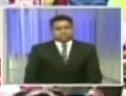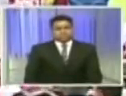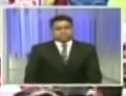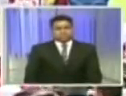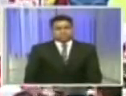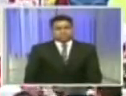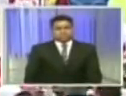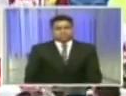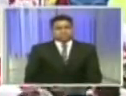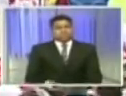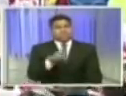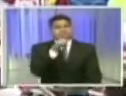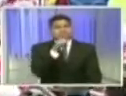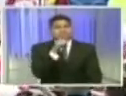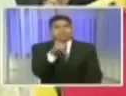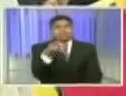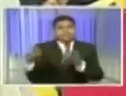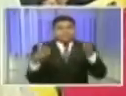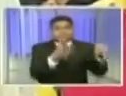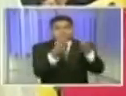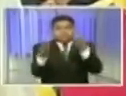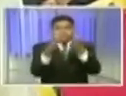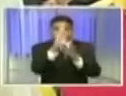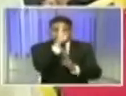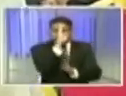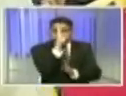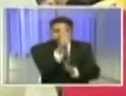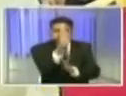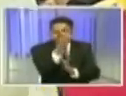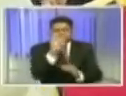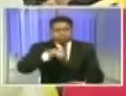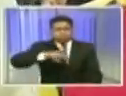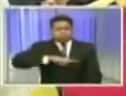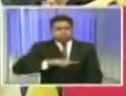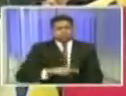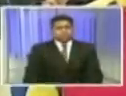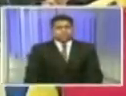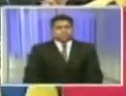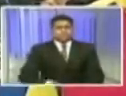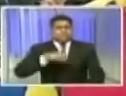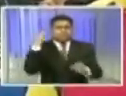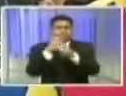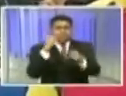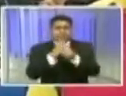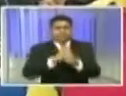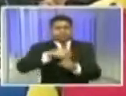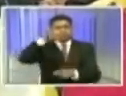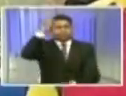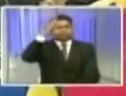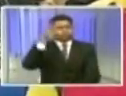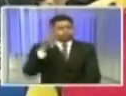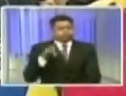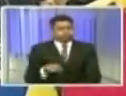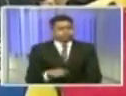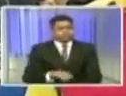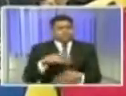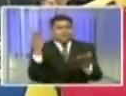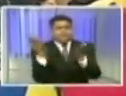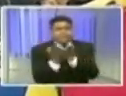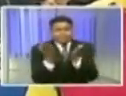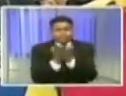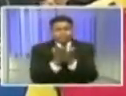Y en ese camino vamos, mira, empeñados, trabajando todos los días, estudiar,